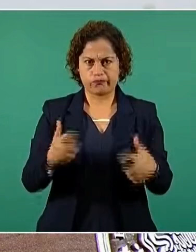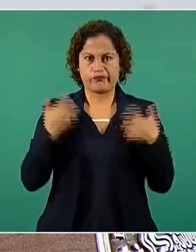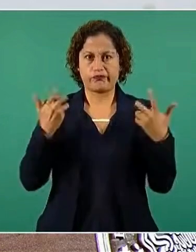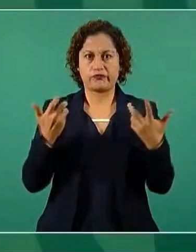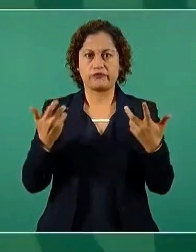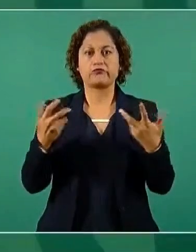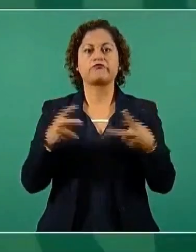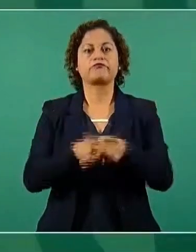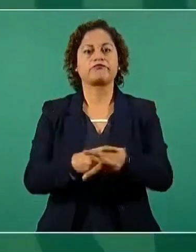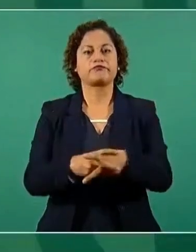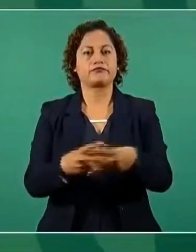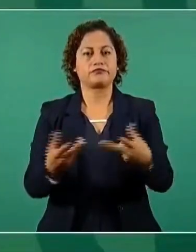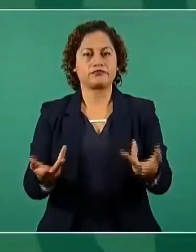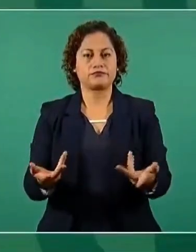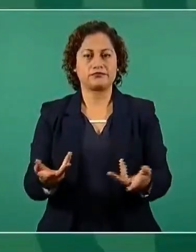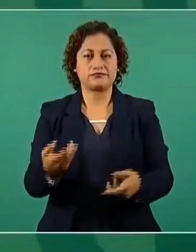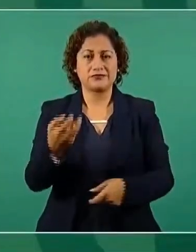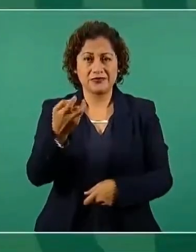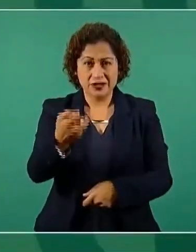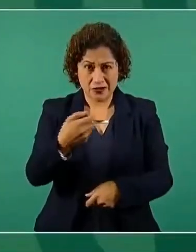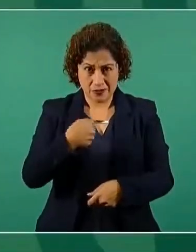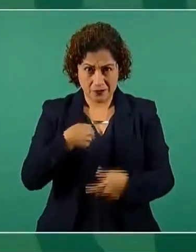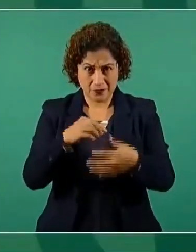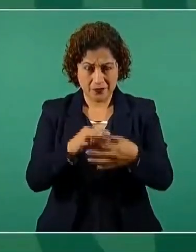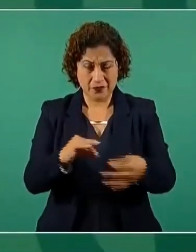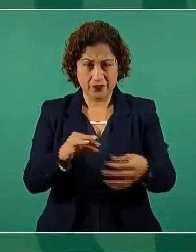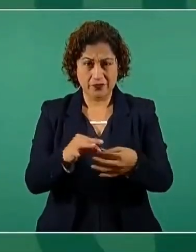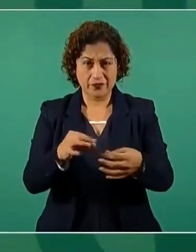Y esto viene de lejos, ¿eh?